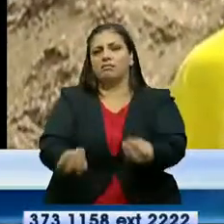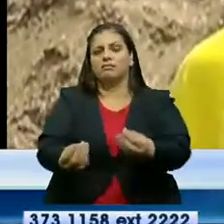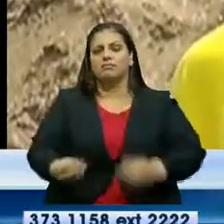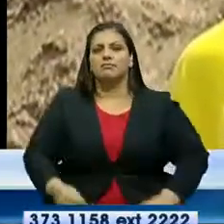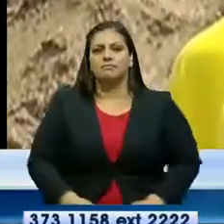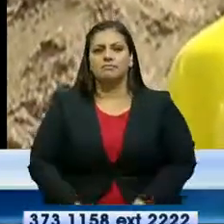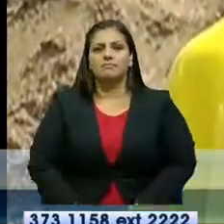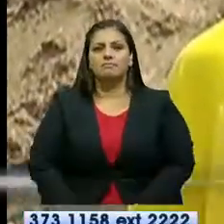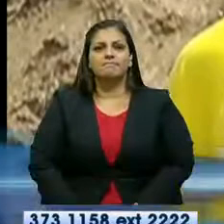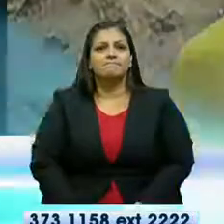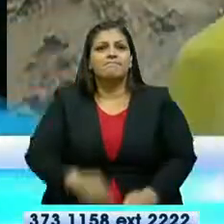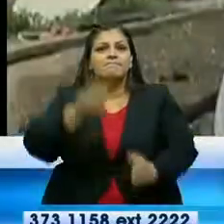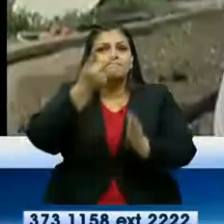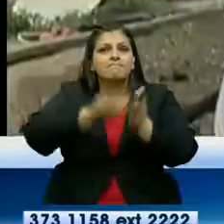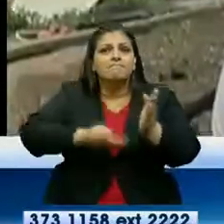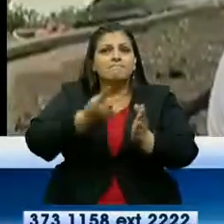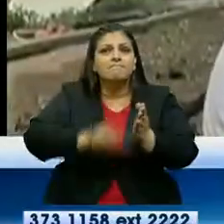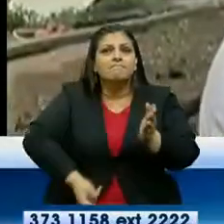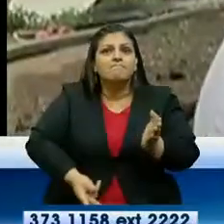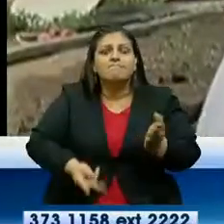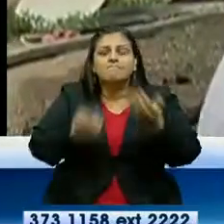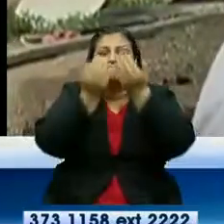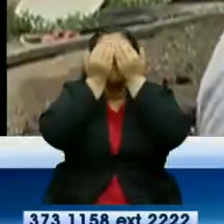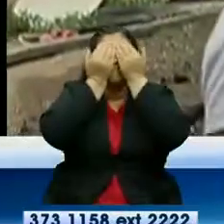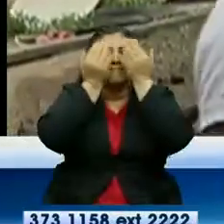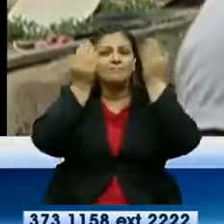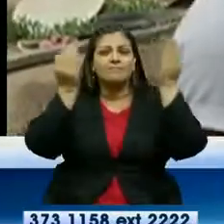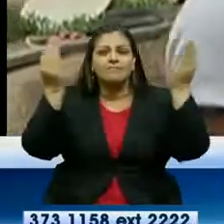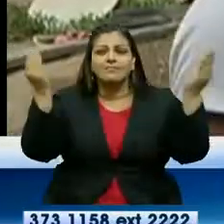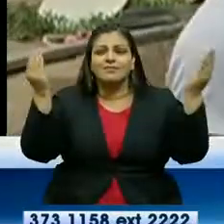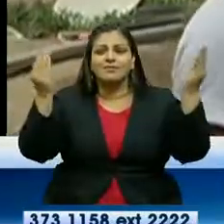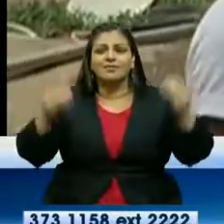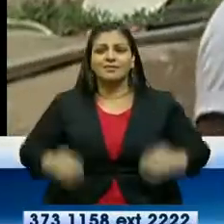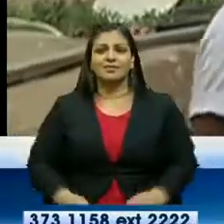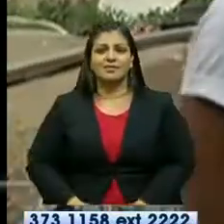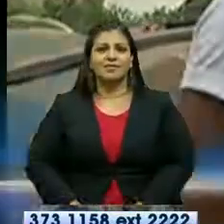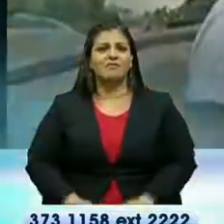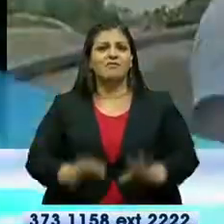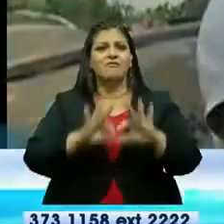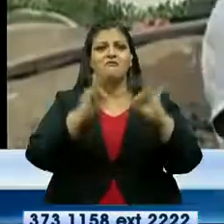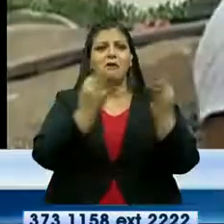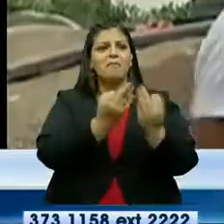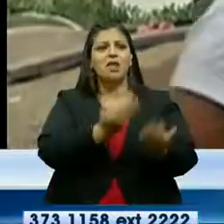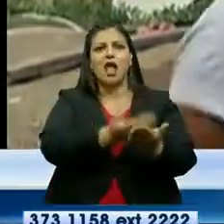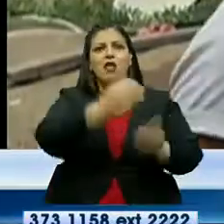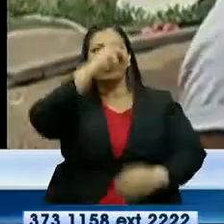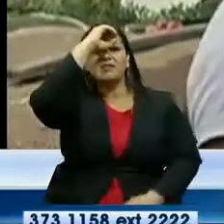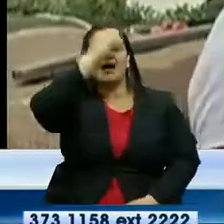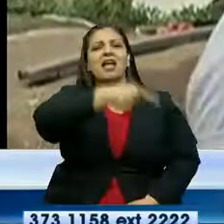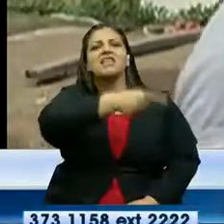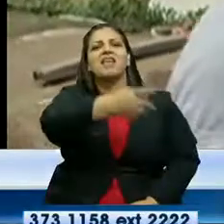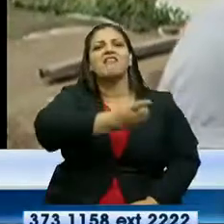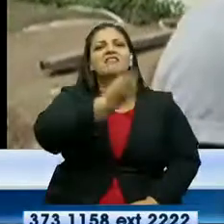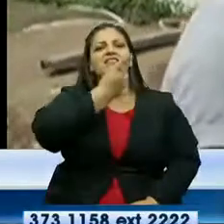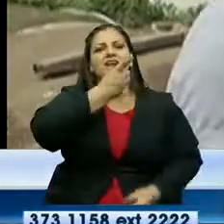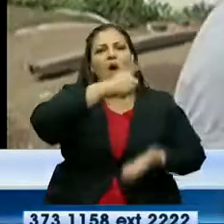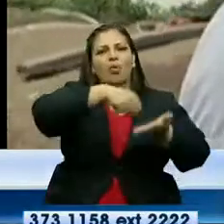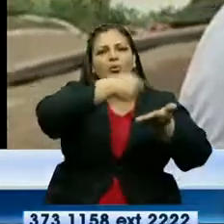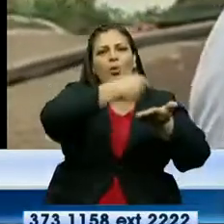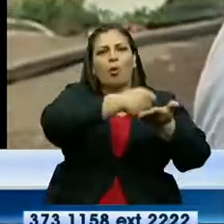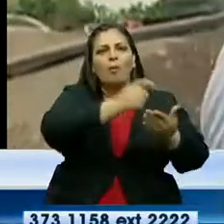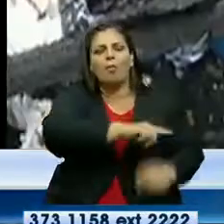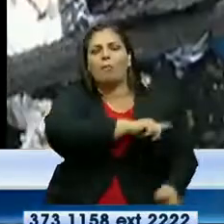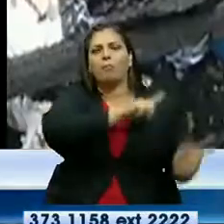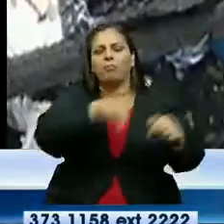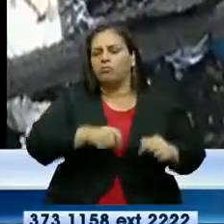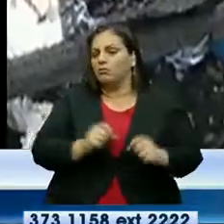tienen conocimiento de este tema. Ellos no saben nada, ahora que vengan, imagínense. Esta noticia les va a caer de